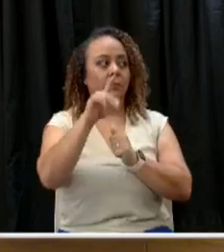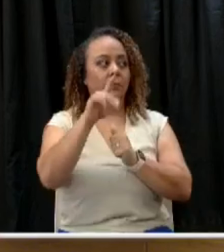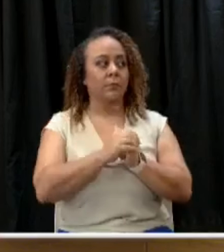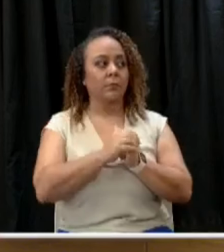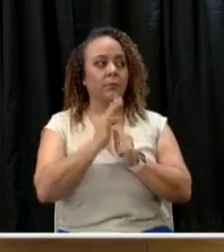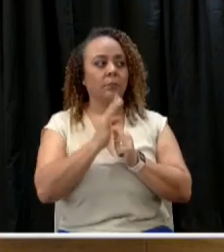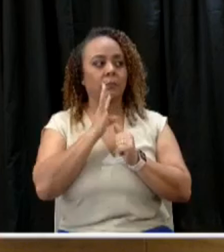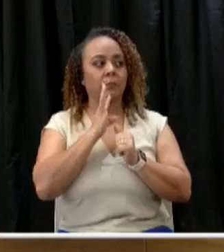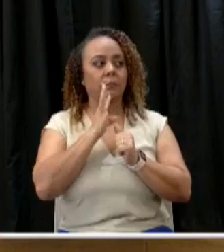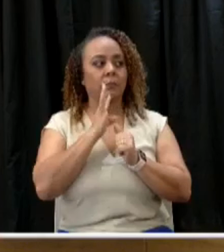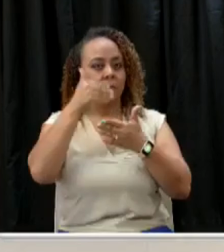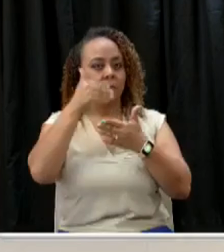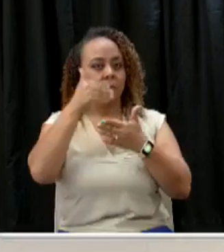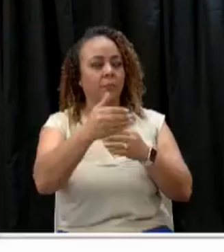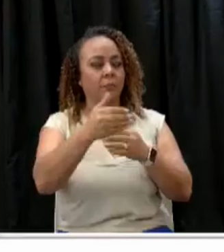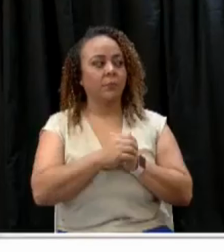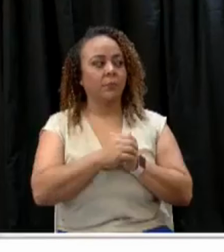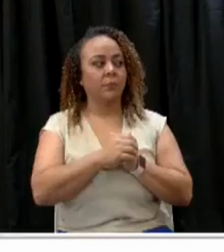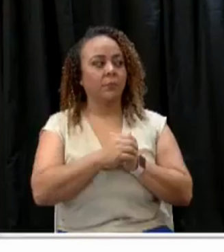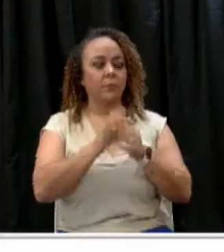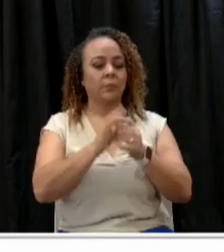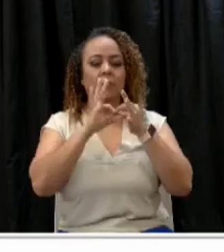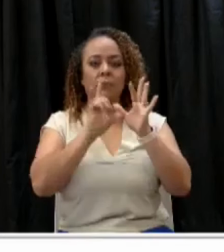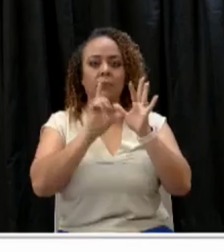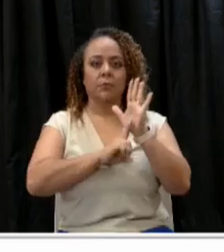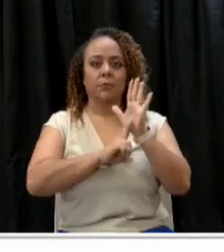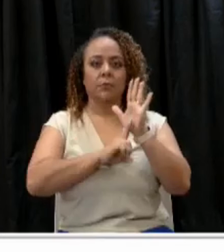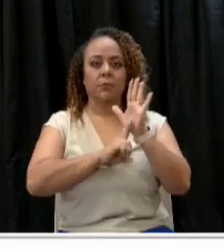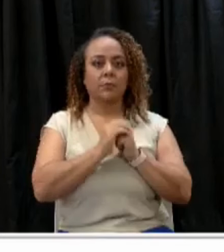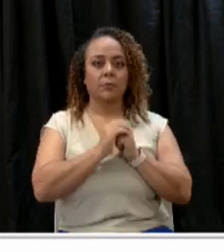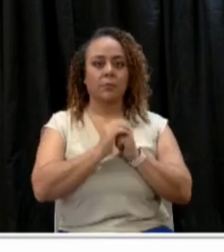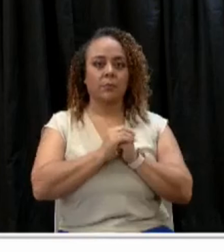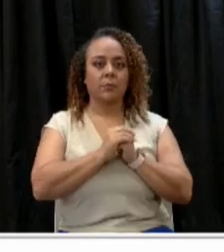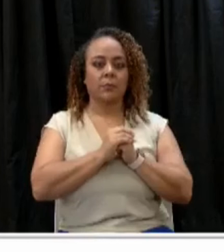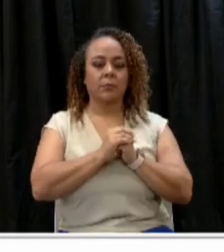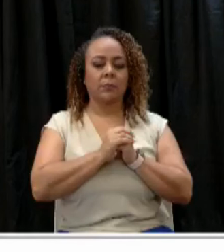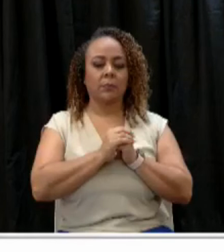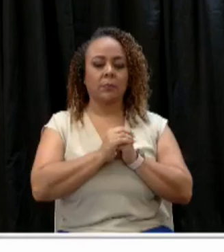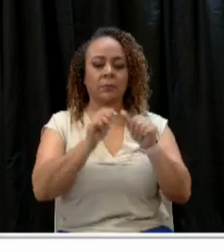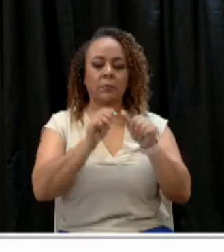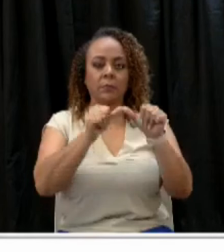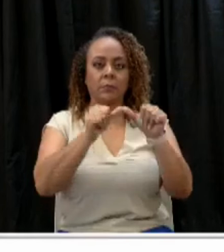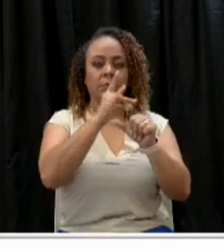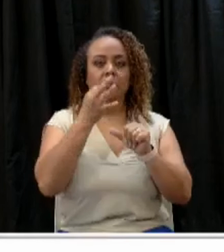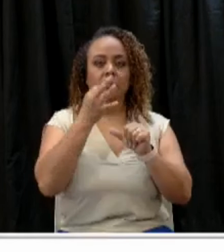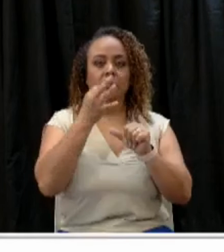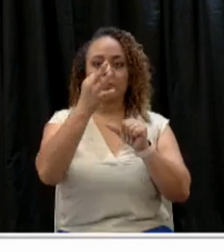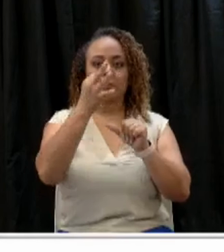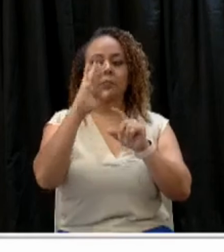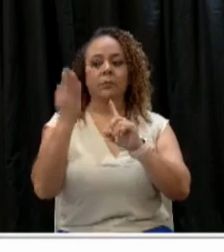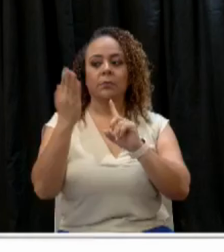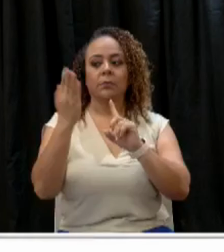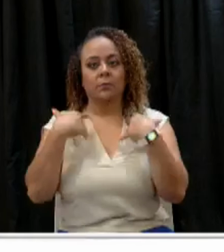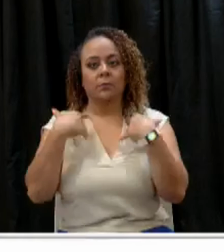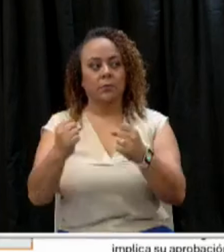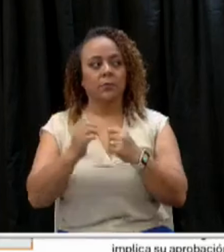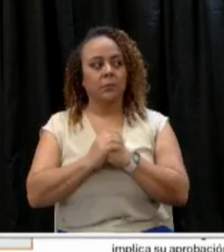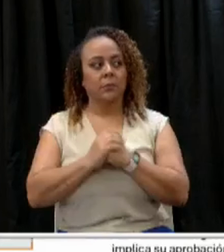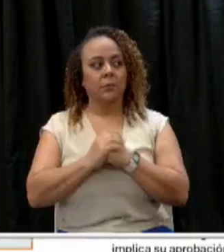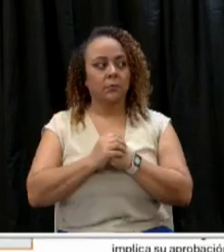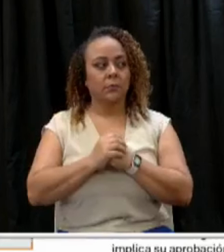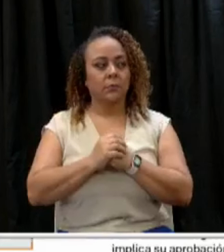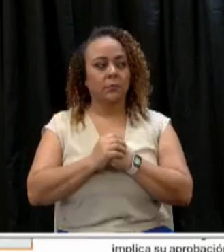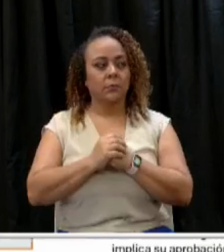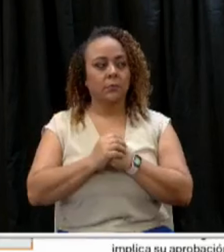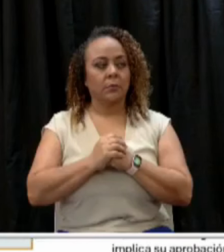hablan más adelante sobre el desarrollo de Adelante y el futuro impacto en la salud. Tal vez